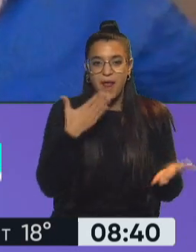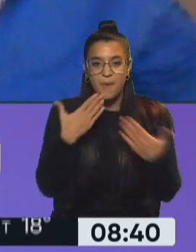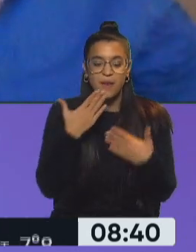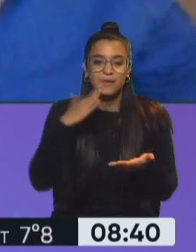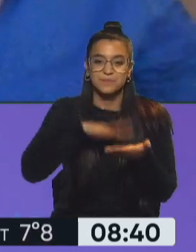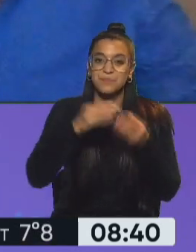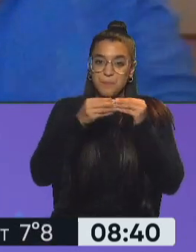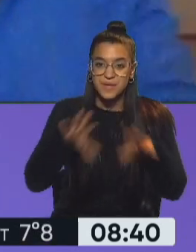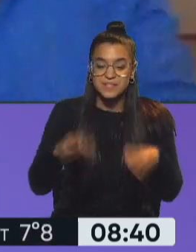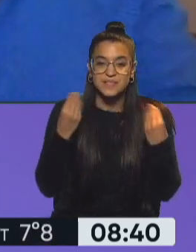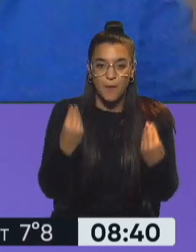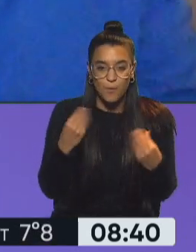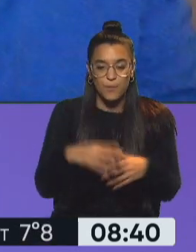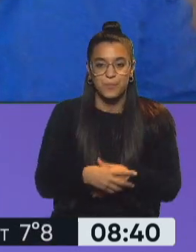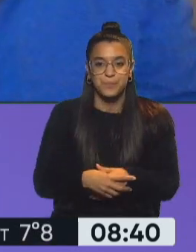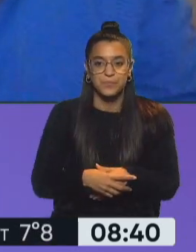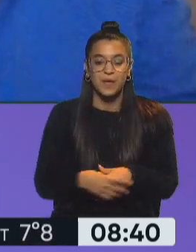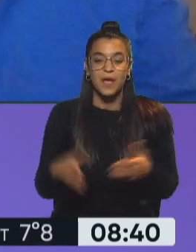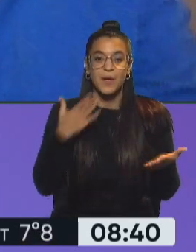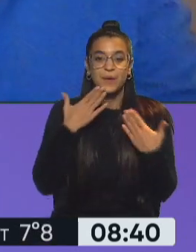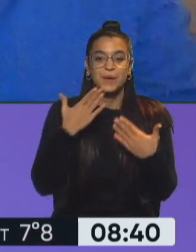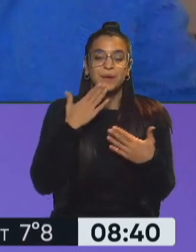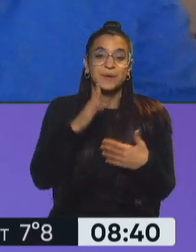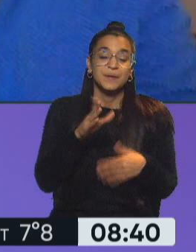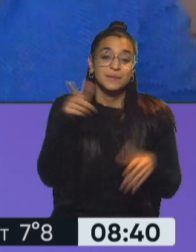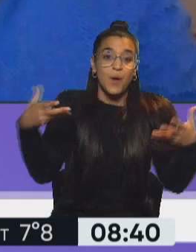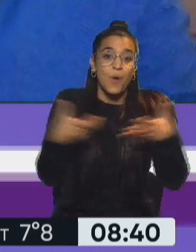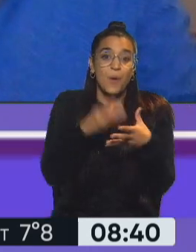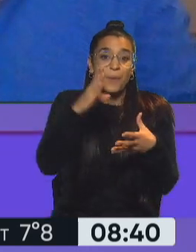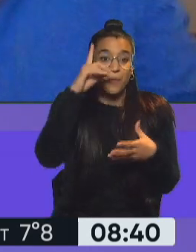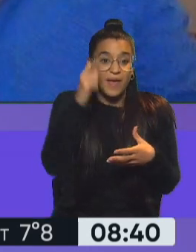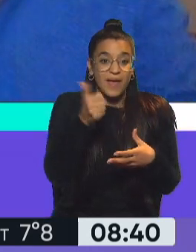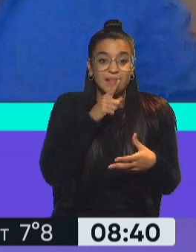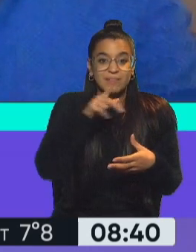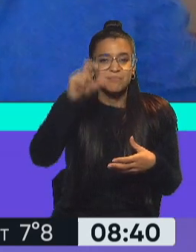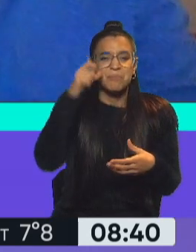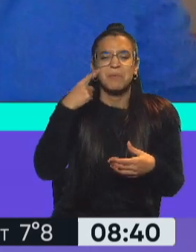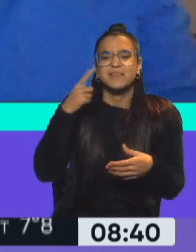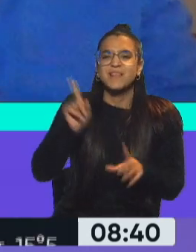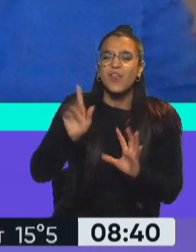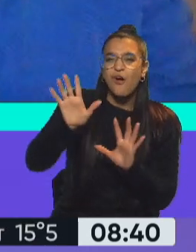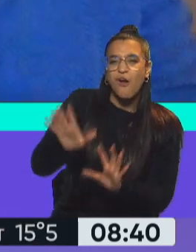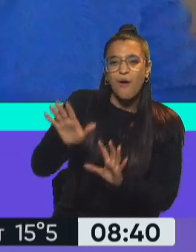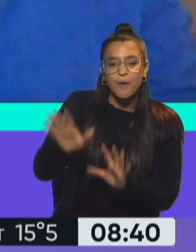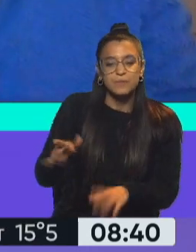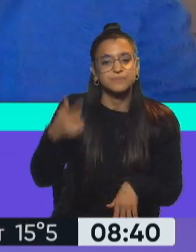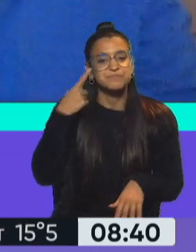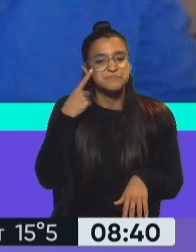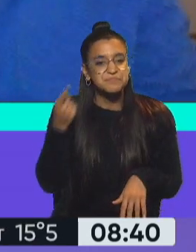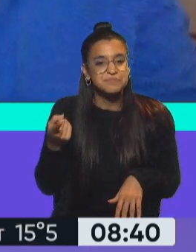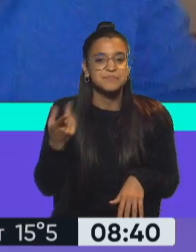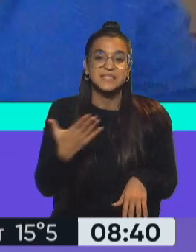a comenzar hablando de el Beatle que tal vez ha sido más subestimado, aunque ha sido uno de